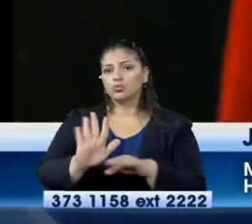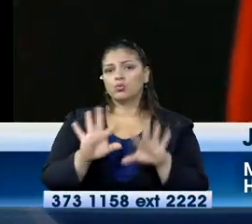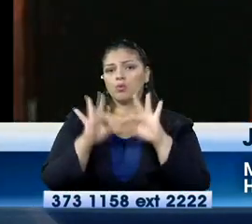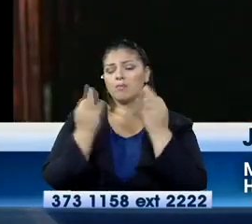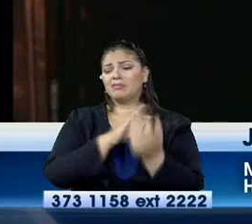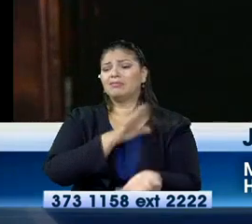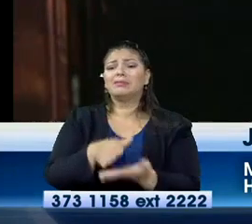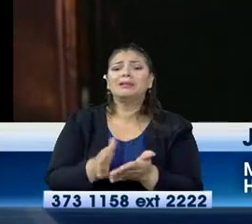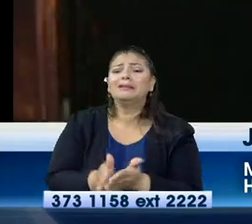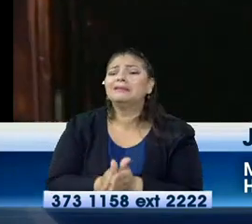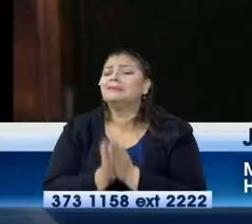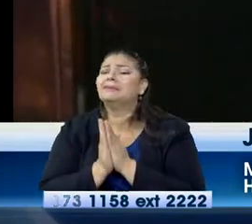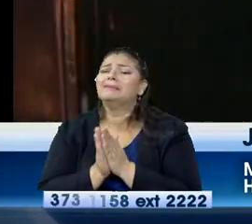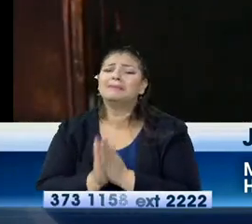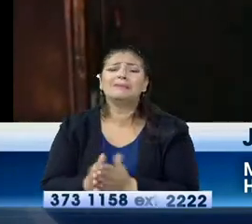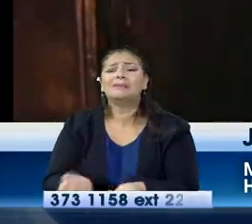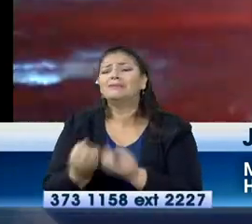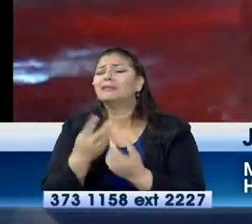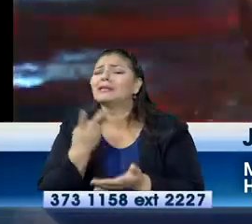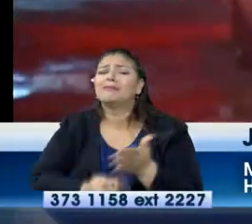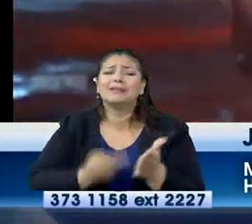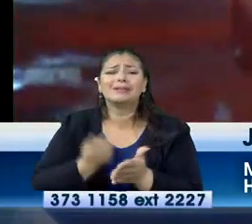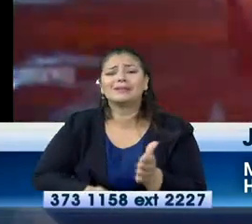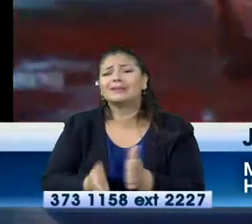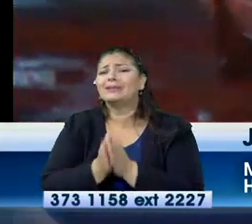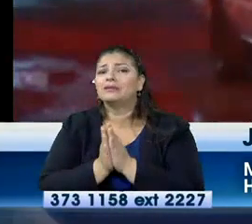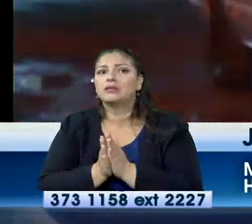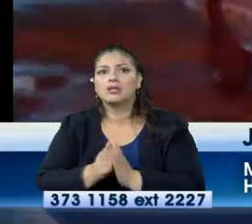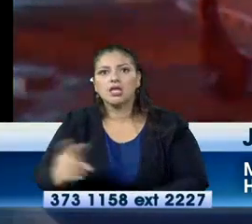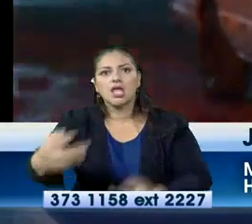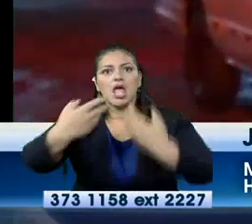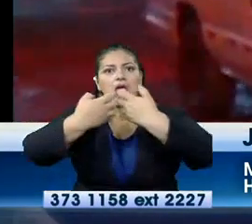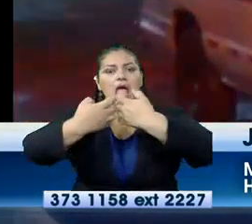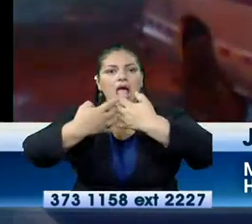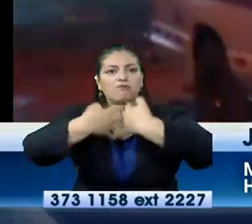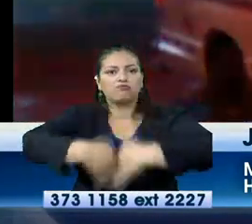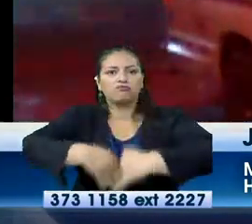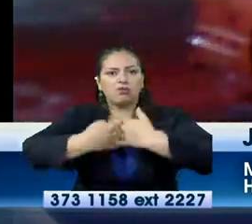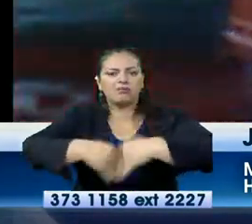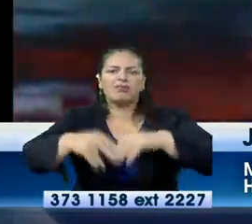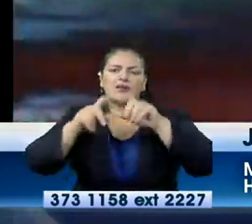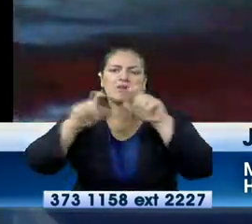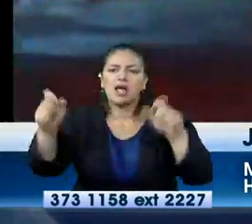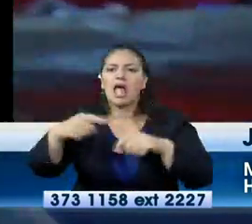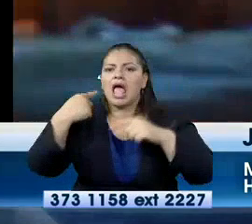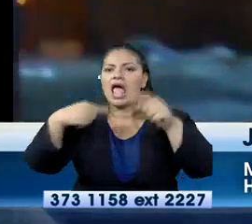ha existido ningún pronunciamiento por parte de los encargados de la empresa.